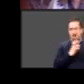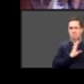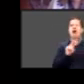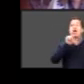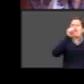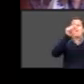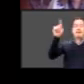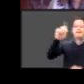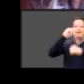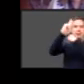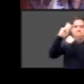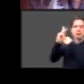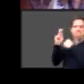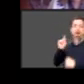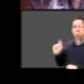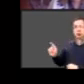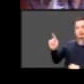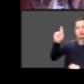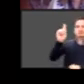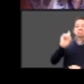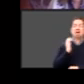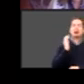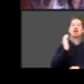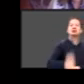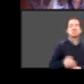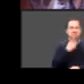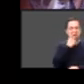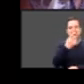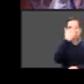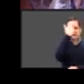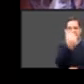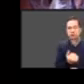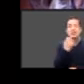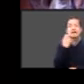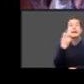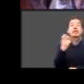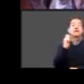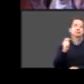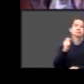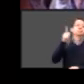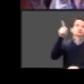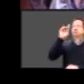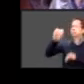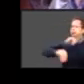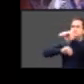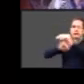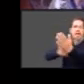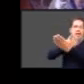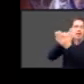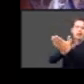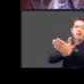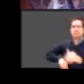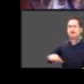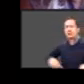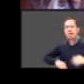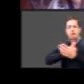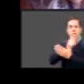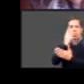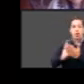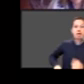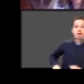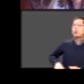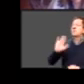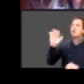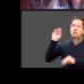promovido sus políticas integrales de primera infancia nosotros estamos muy contentos porque México ya lo